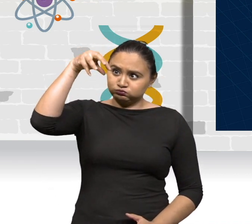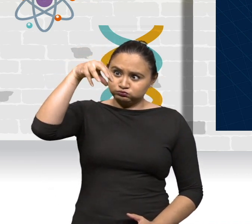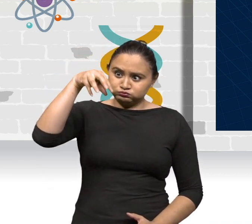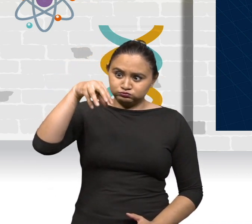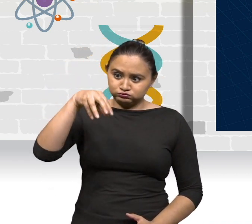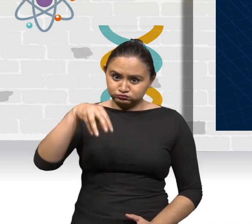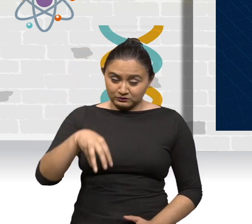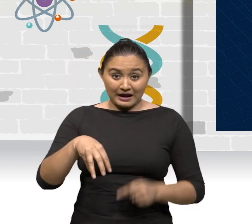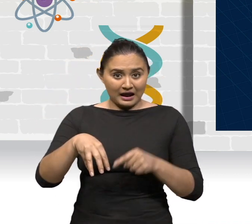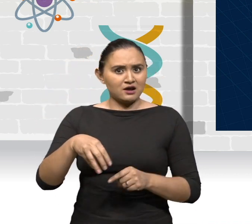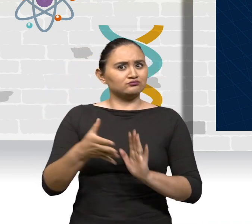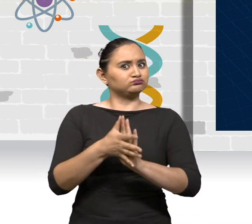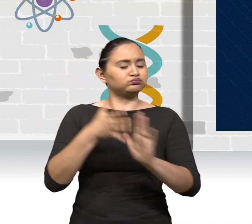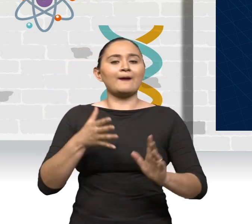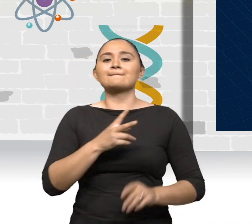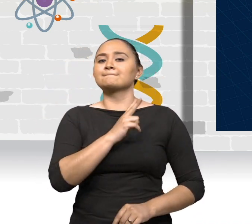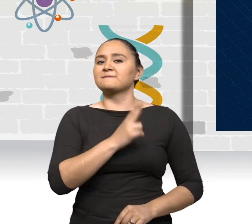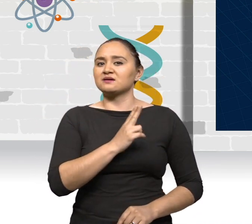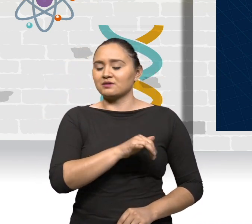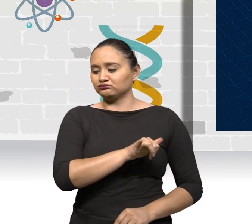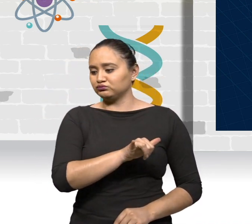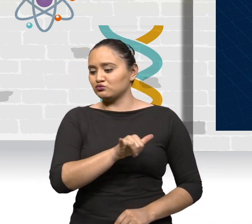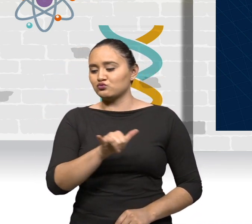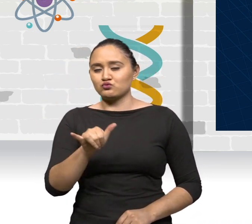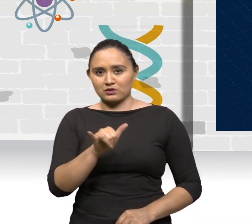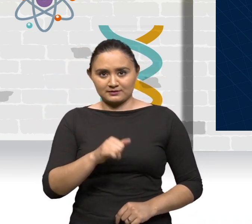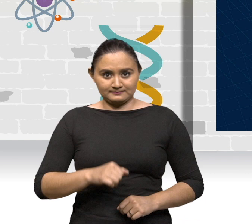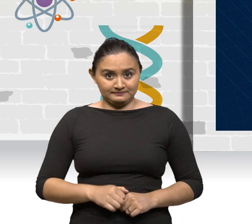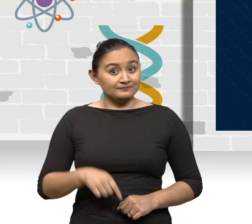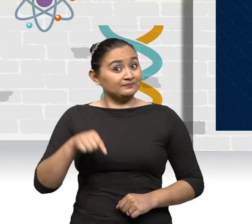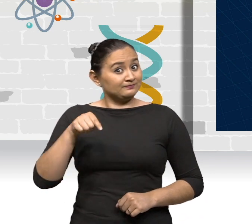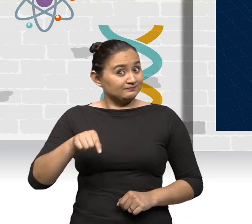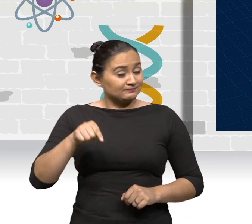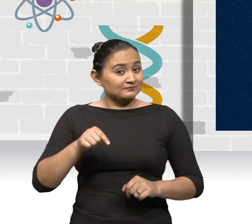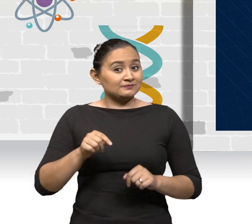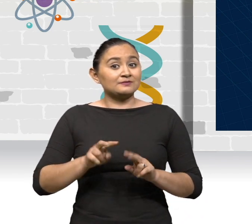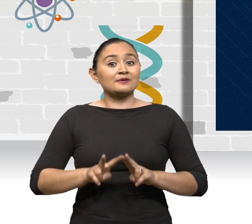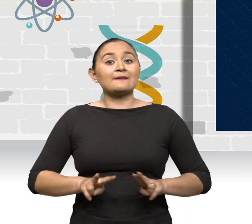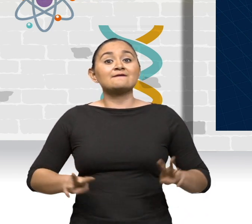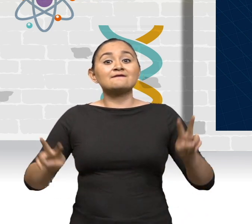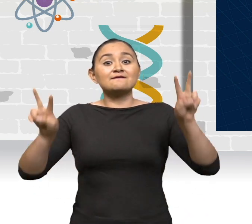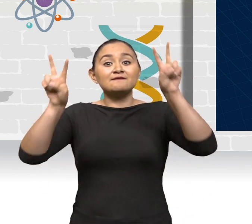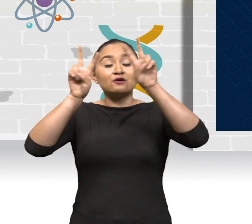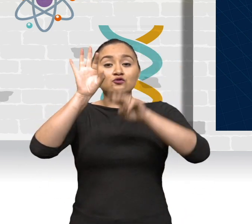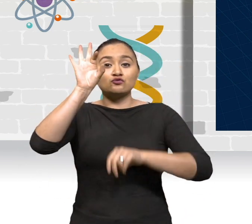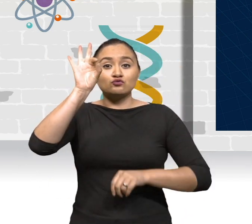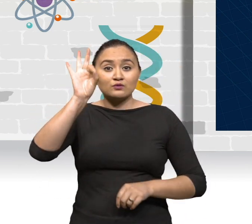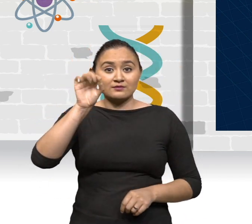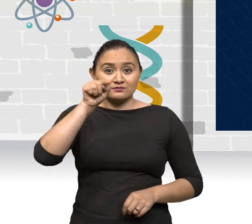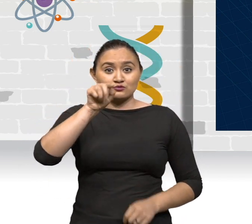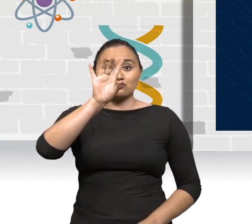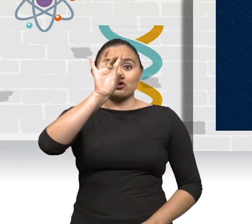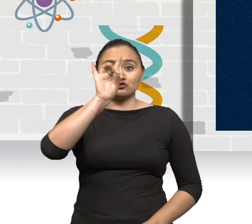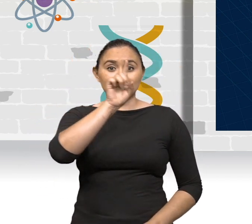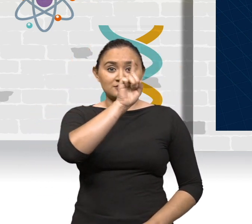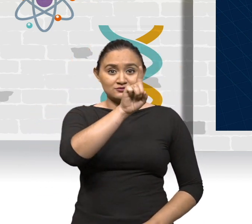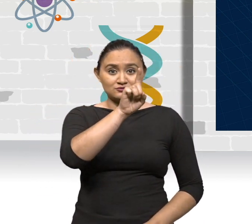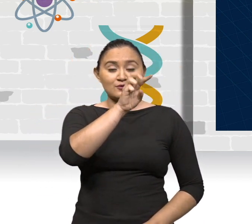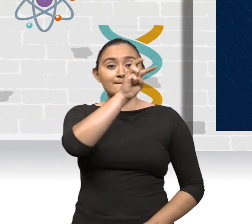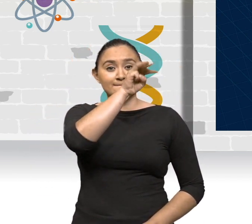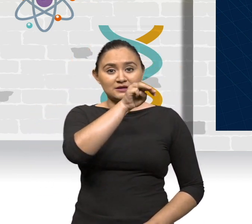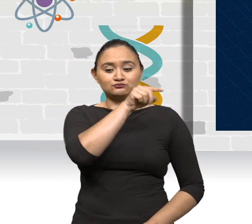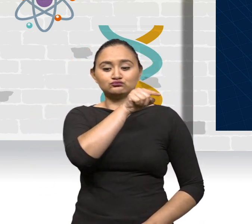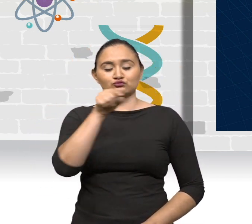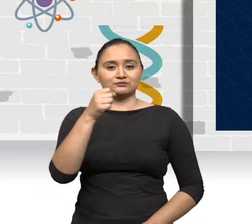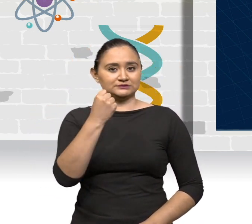suelo. Siempre va a experimentar la misma aceleración de gravedad. En esta zona, el valor es de 9,81 metros